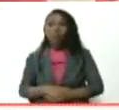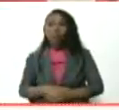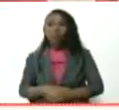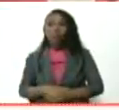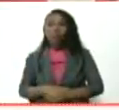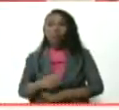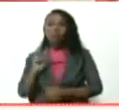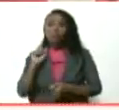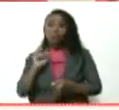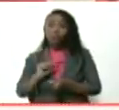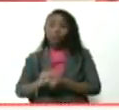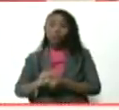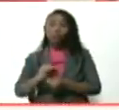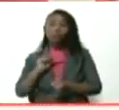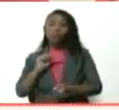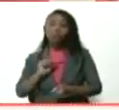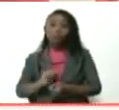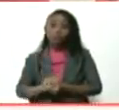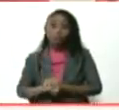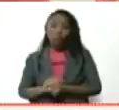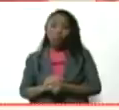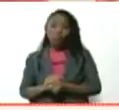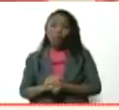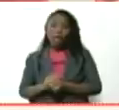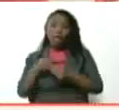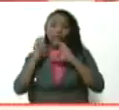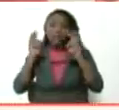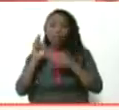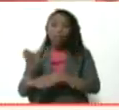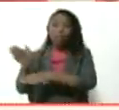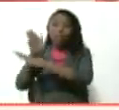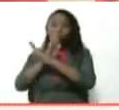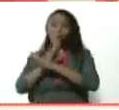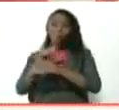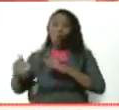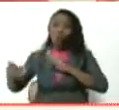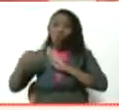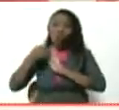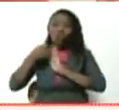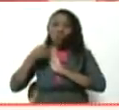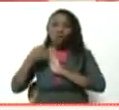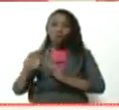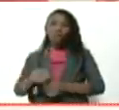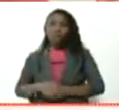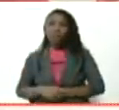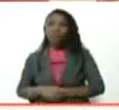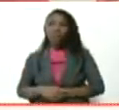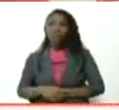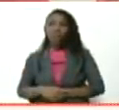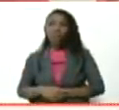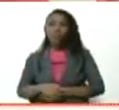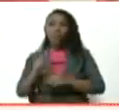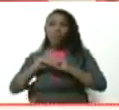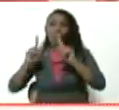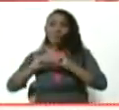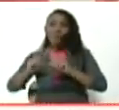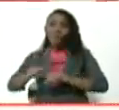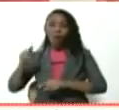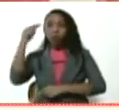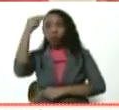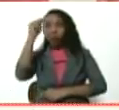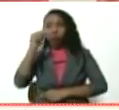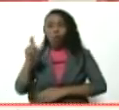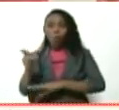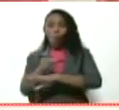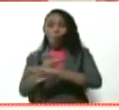Es duro. Muy duro el tema del bloqueo contra los distintos niveles de gobierno